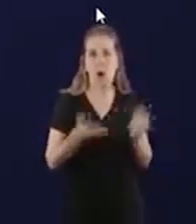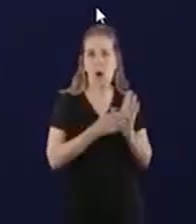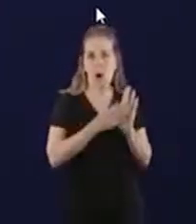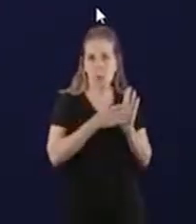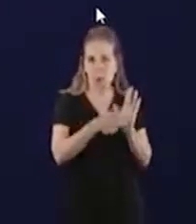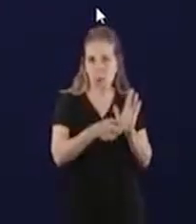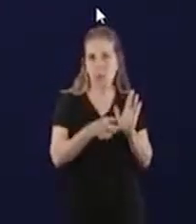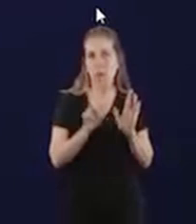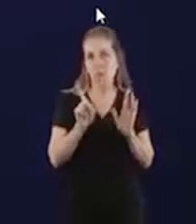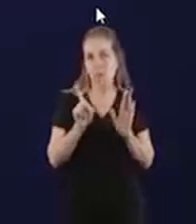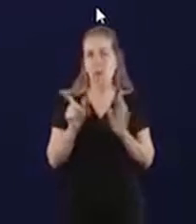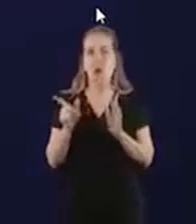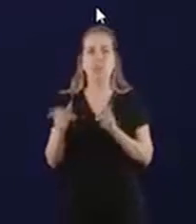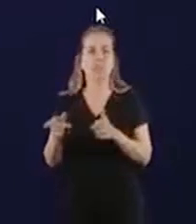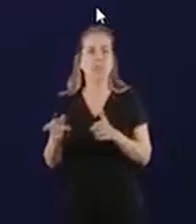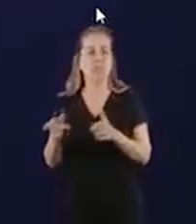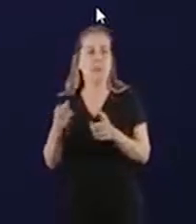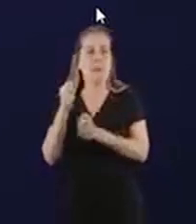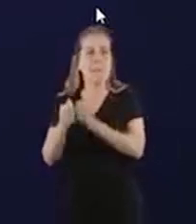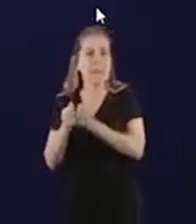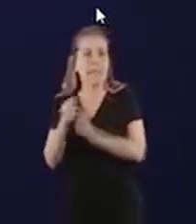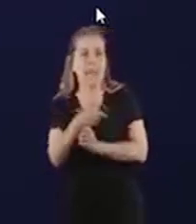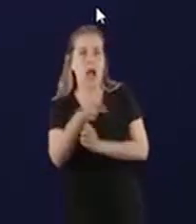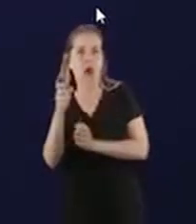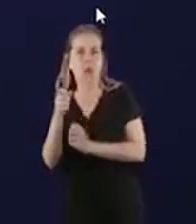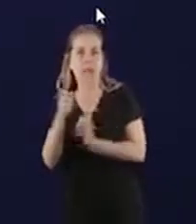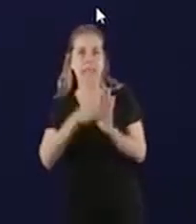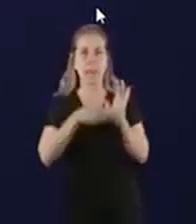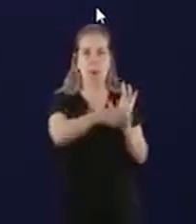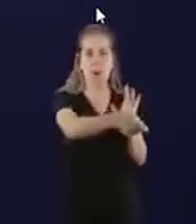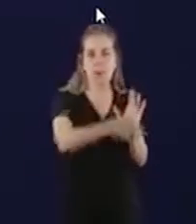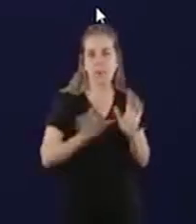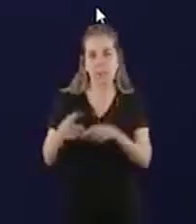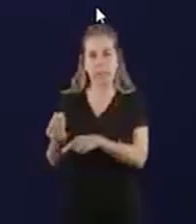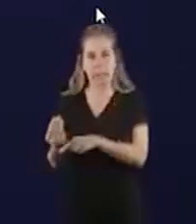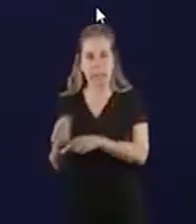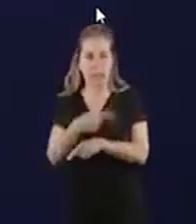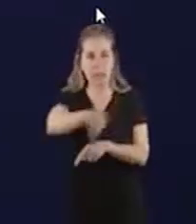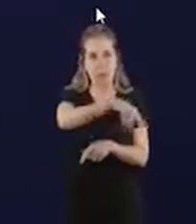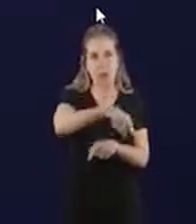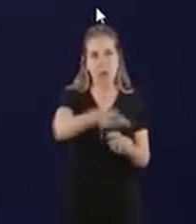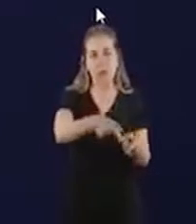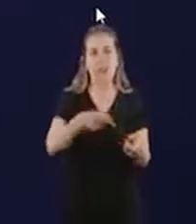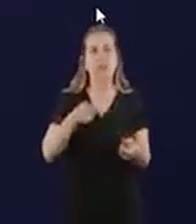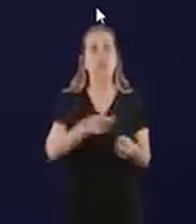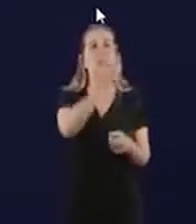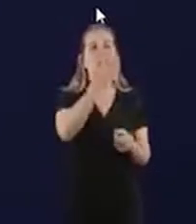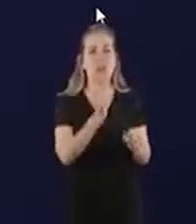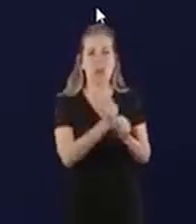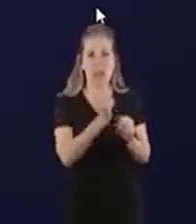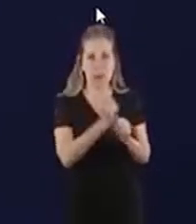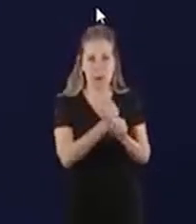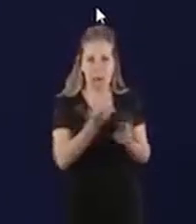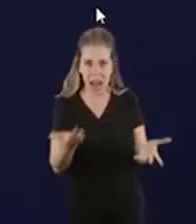los empleadores o quienes los contrataban temían por un futuro juicio laboral haciendo complicada la complicando